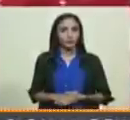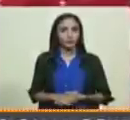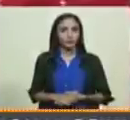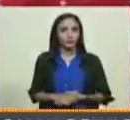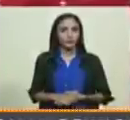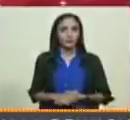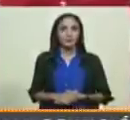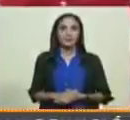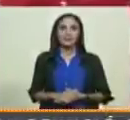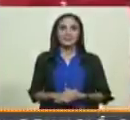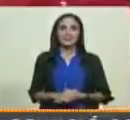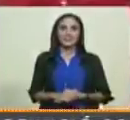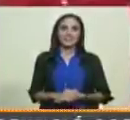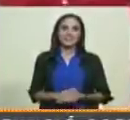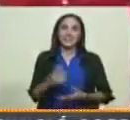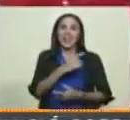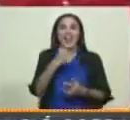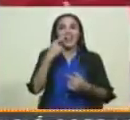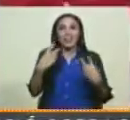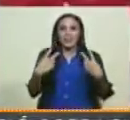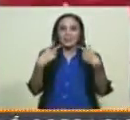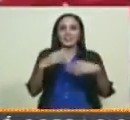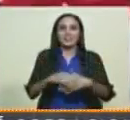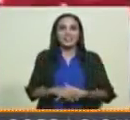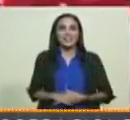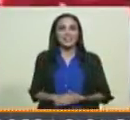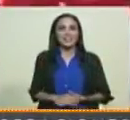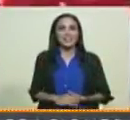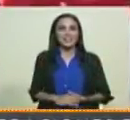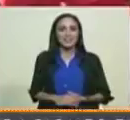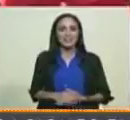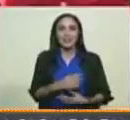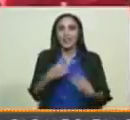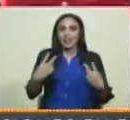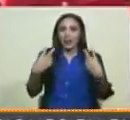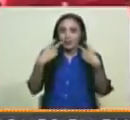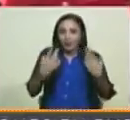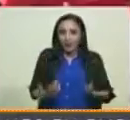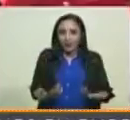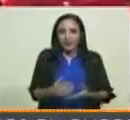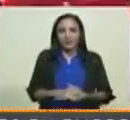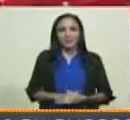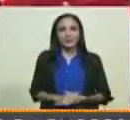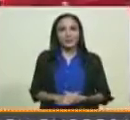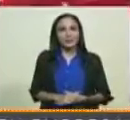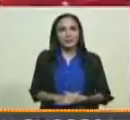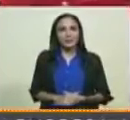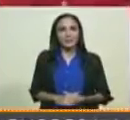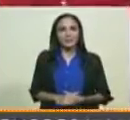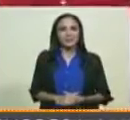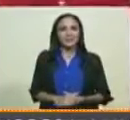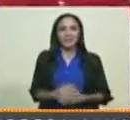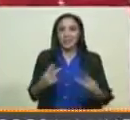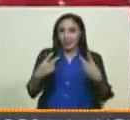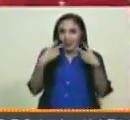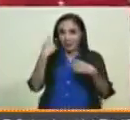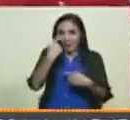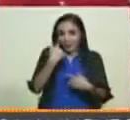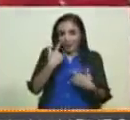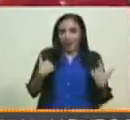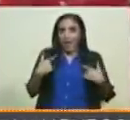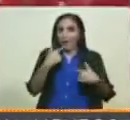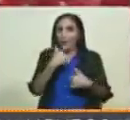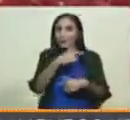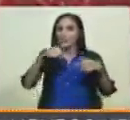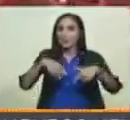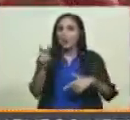que vean, el que tenga ojos, el que tenga oídos, como